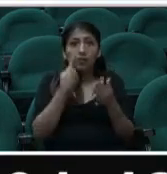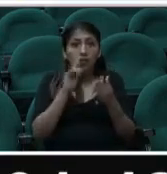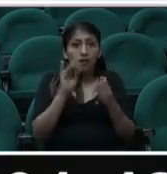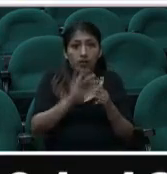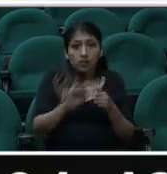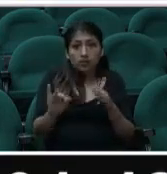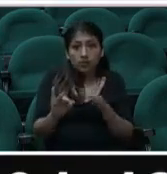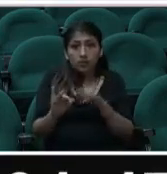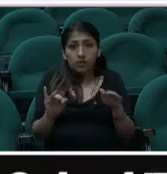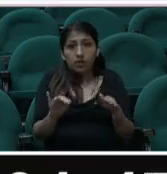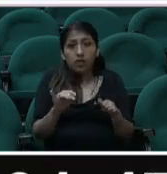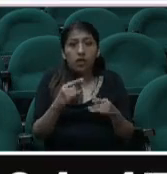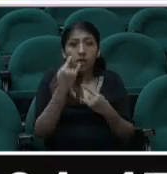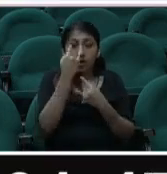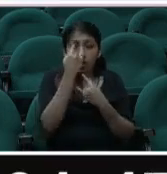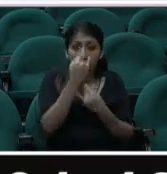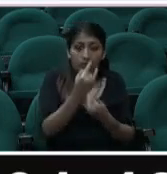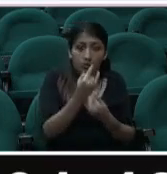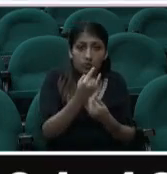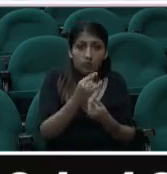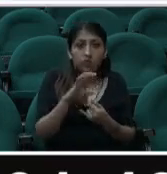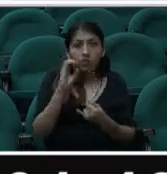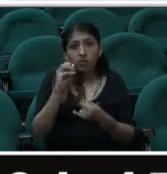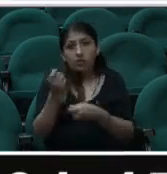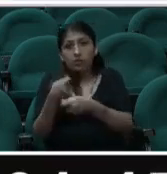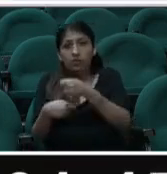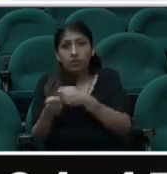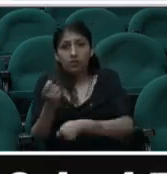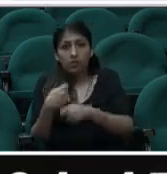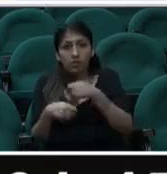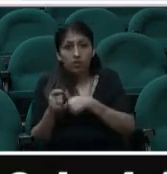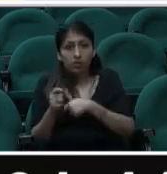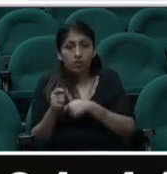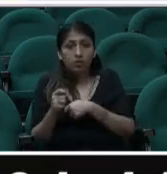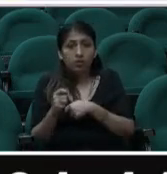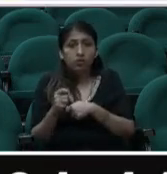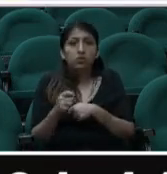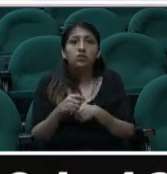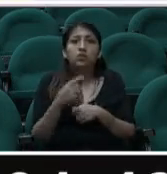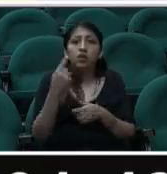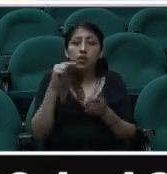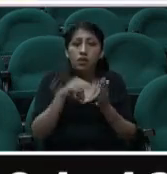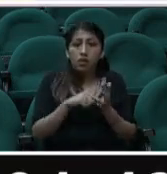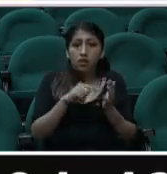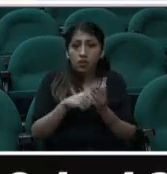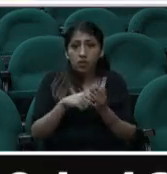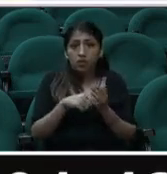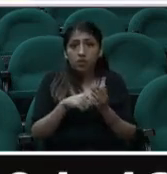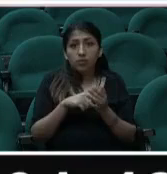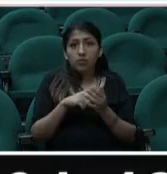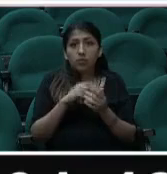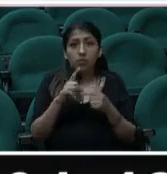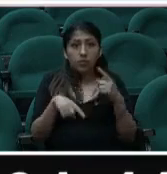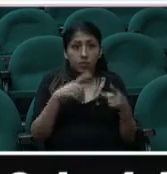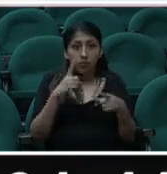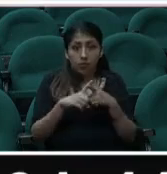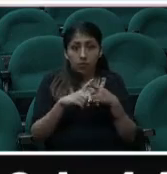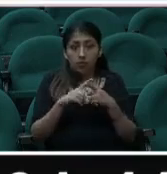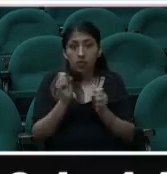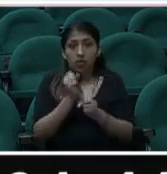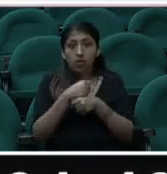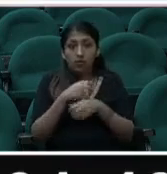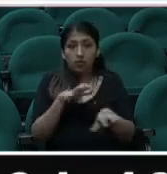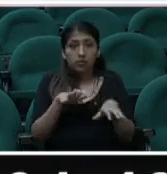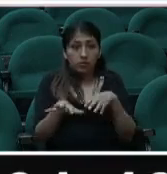separar a los adictos de los narcotraficantes y en ello cuando se desarrolla esta actividad